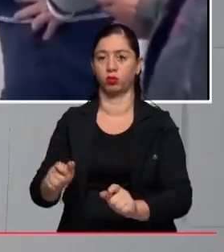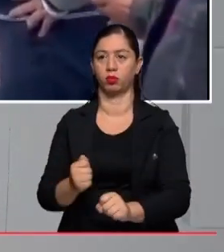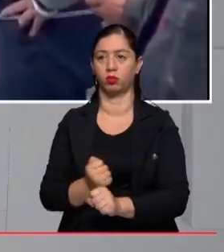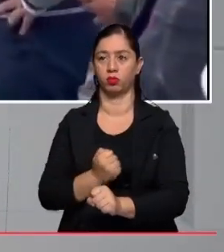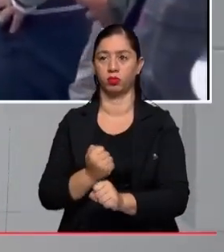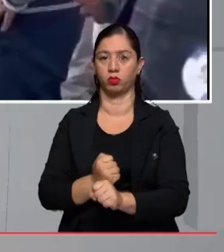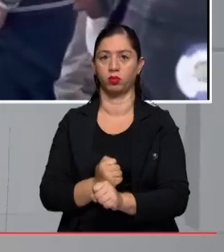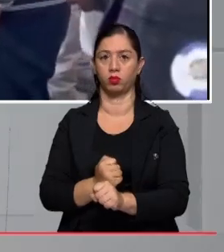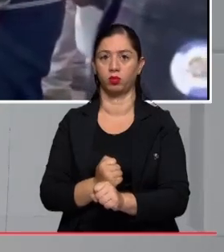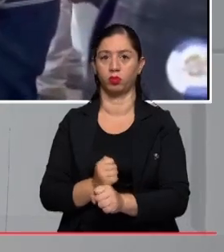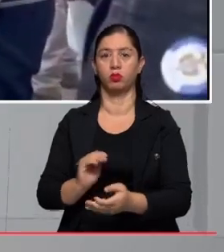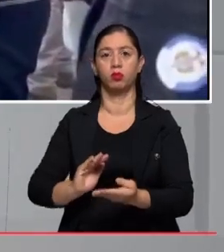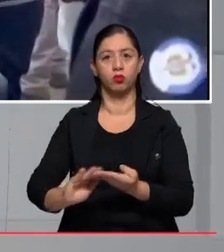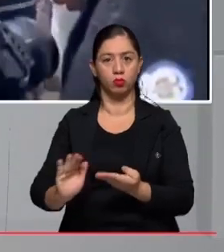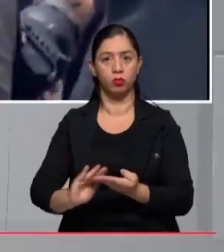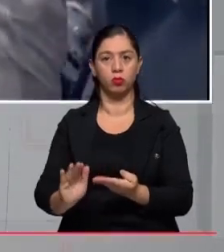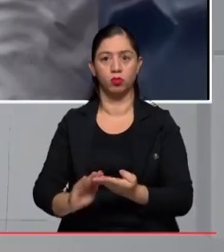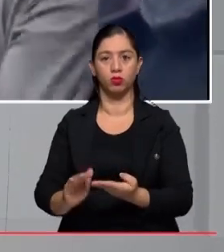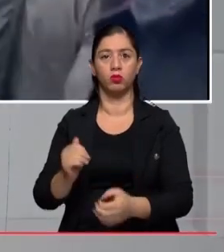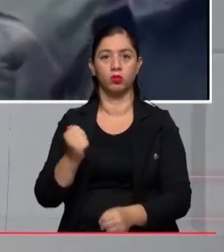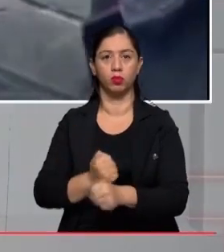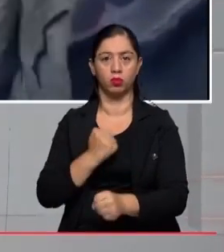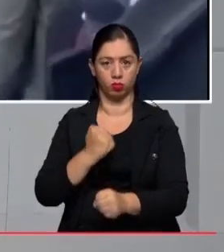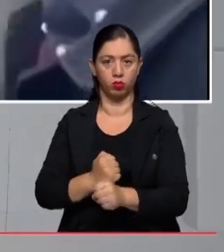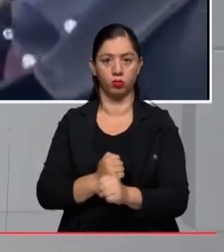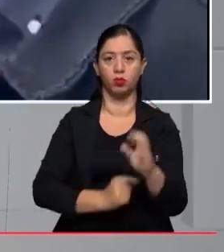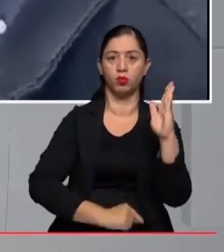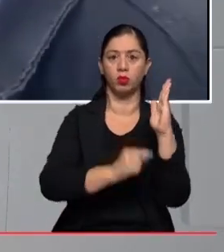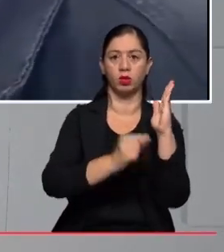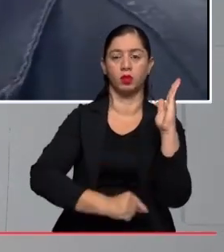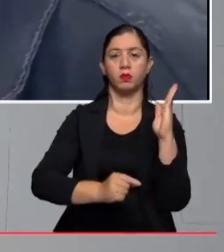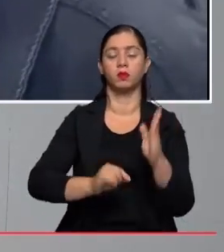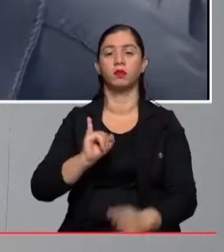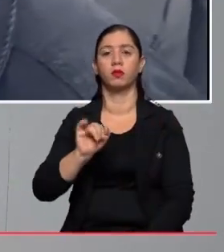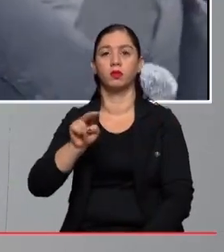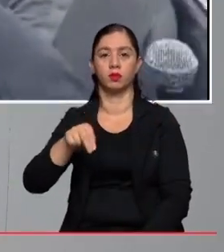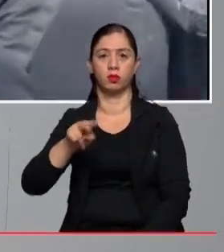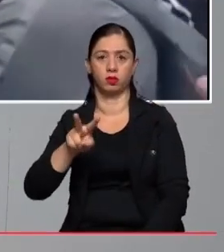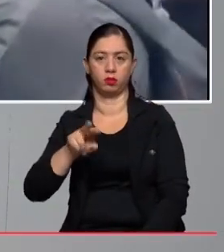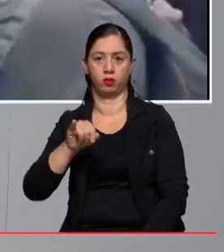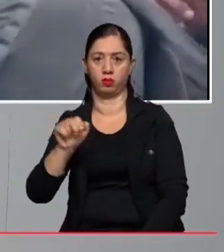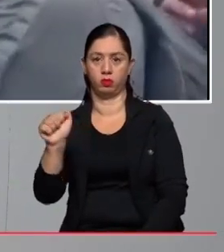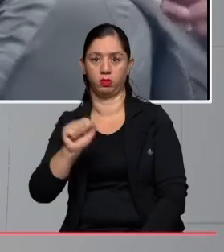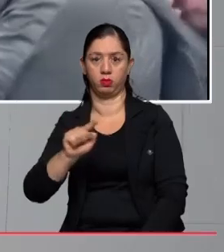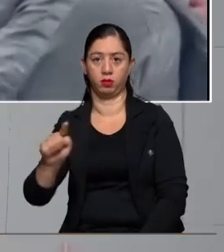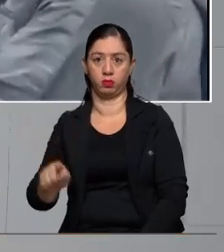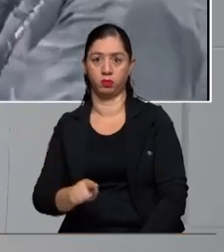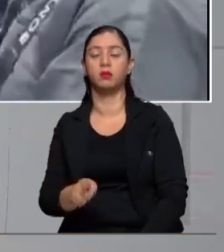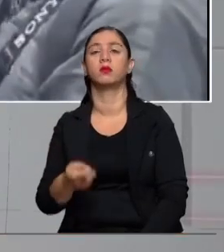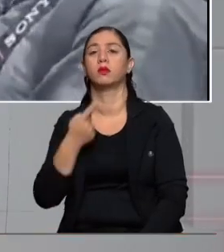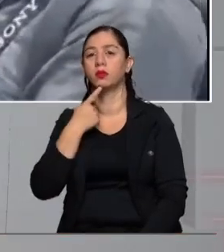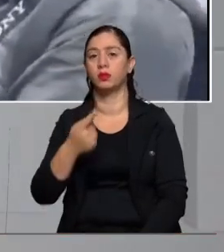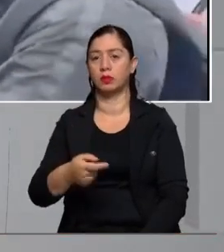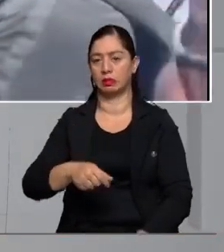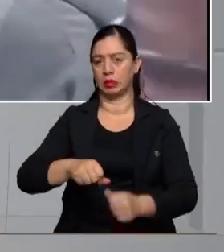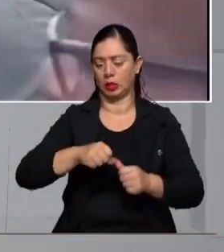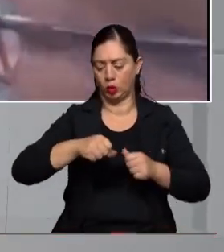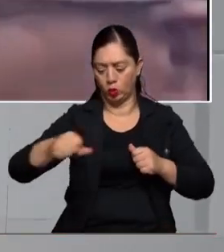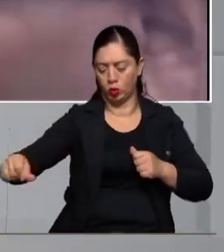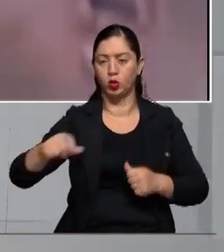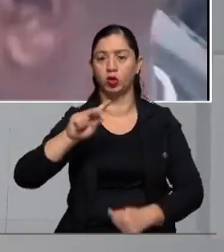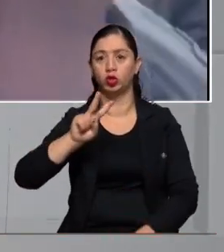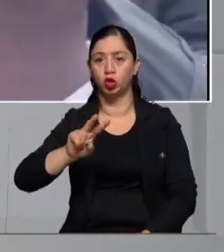Perdón los trabajos realizados por el contratista de invias permitieron adecuar dos kilómetros de un paso provisional que